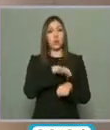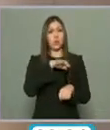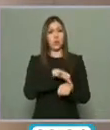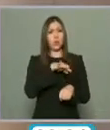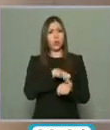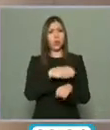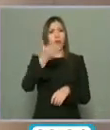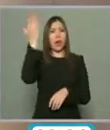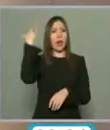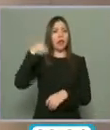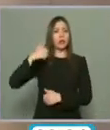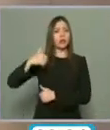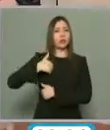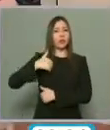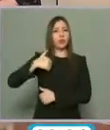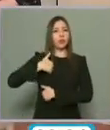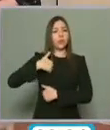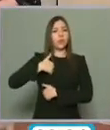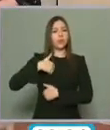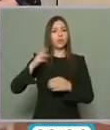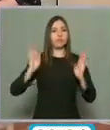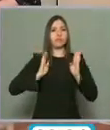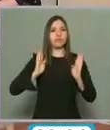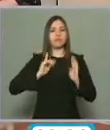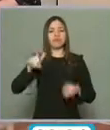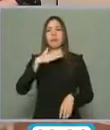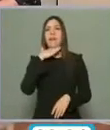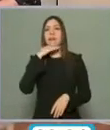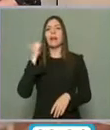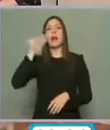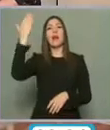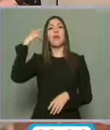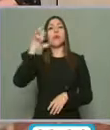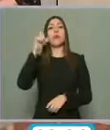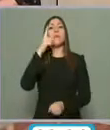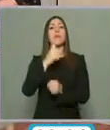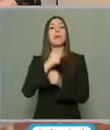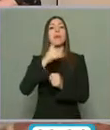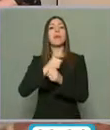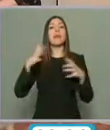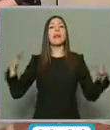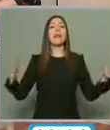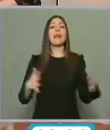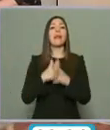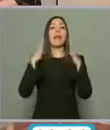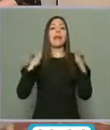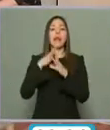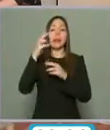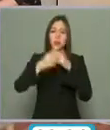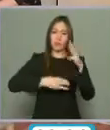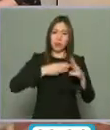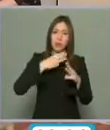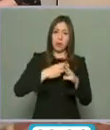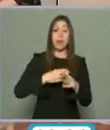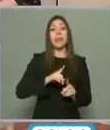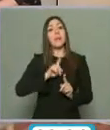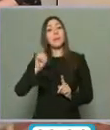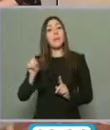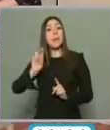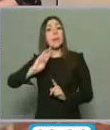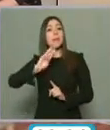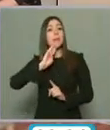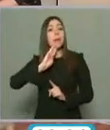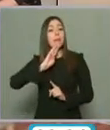sido soldado en el ejército alemán durante la Primera Guerra Mundial. La madre de Charlotte muere cuando ella